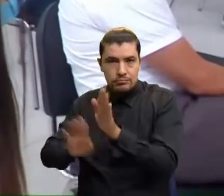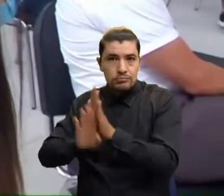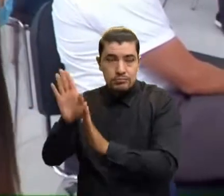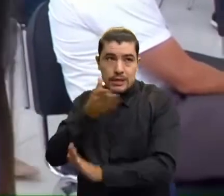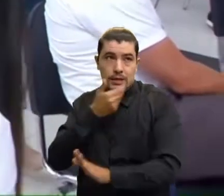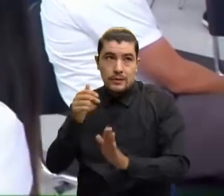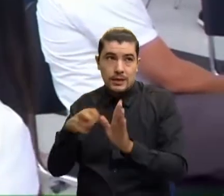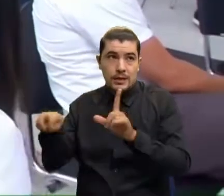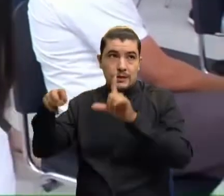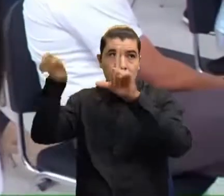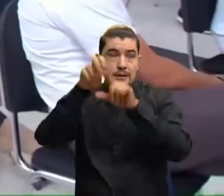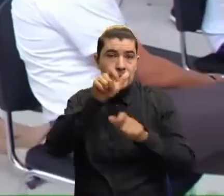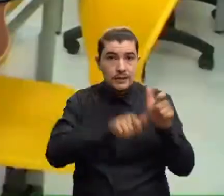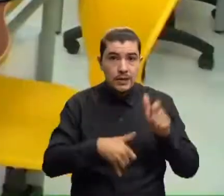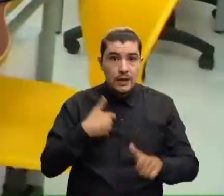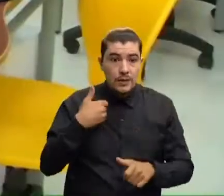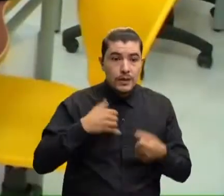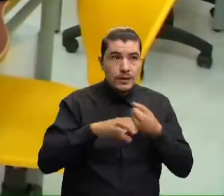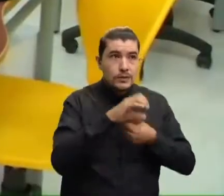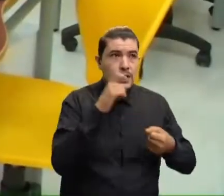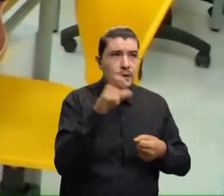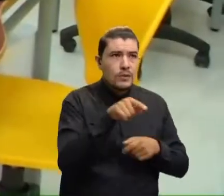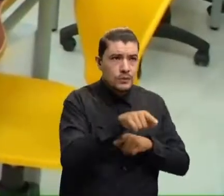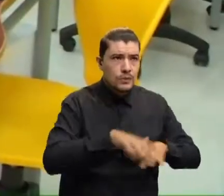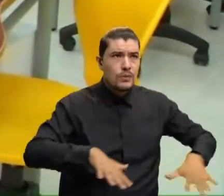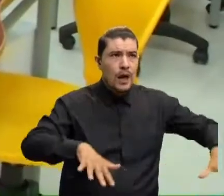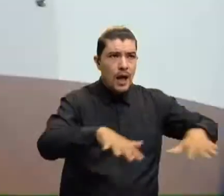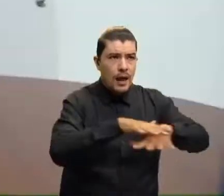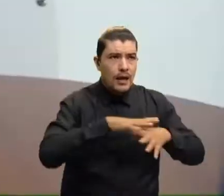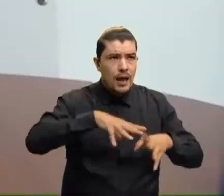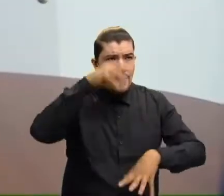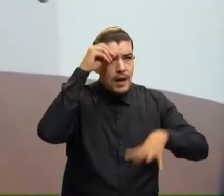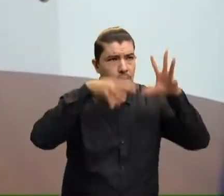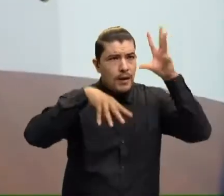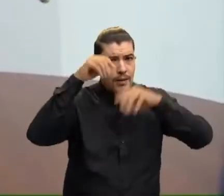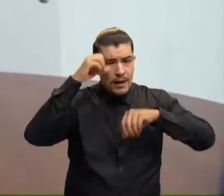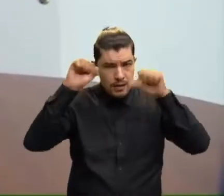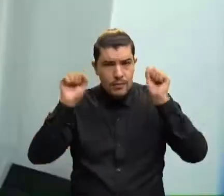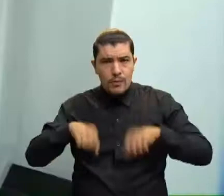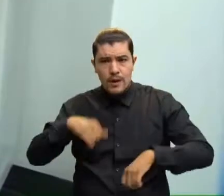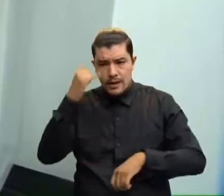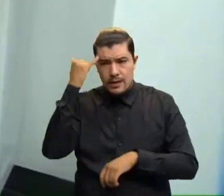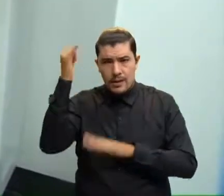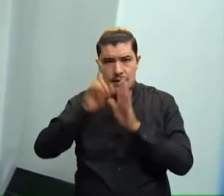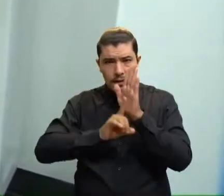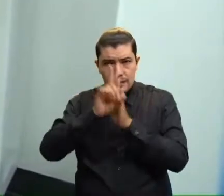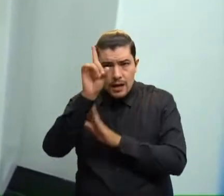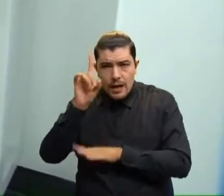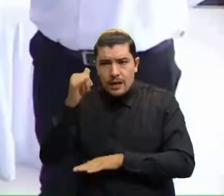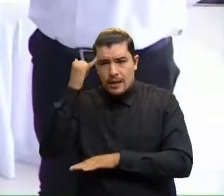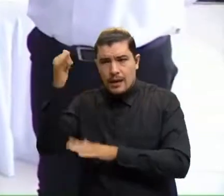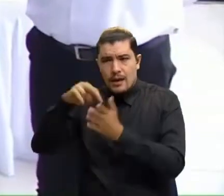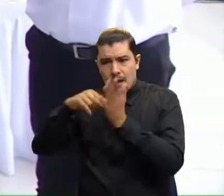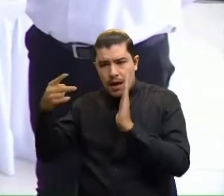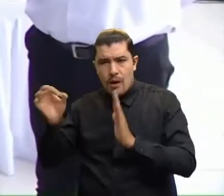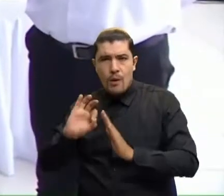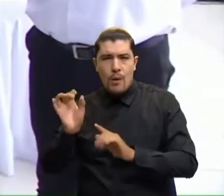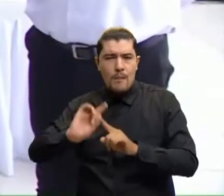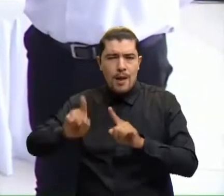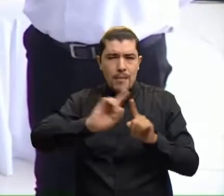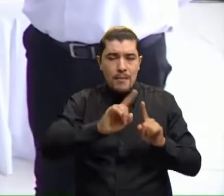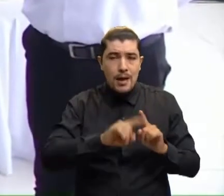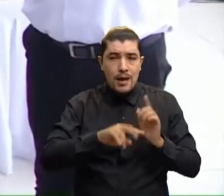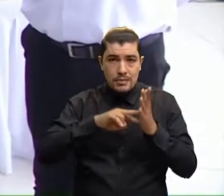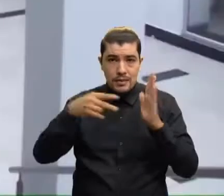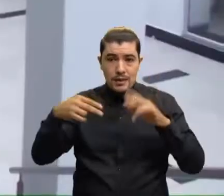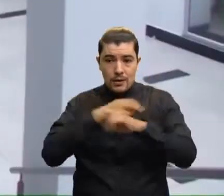Los jóvenes de Cúcuta ahora cuentan con un espacio de aprendizaje en el cual podrán desarrollar ideas tecnológicas e innovadoras, pues fue inaugurado el